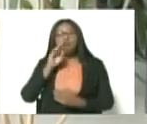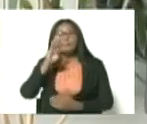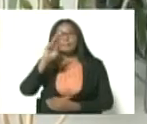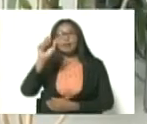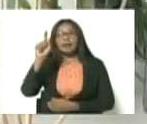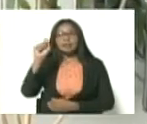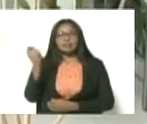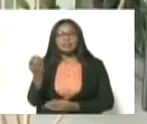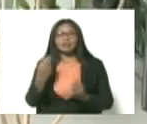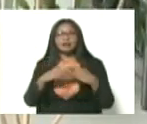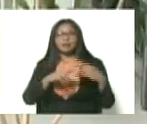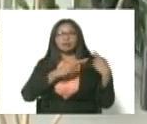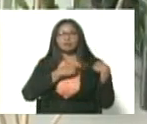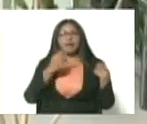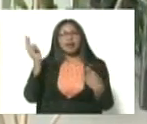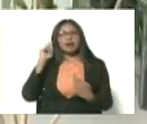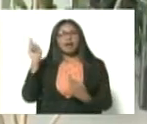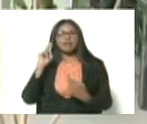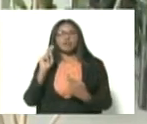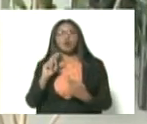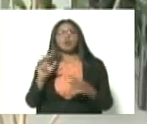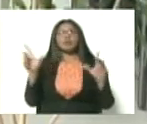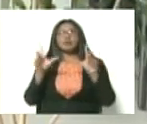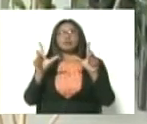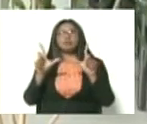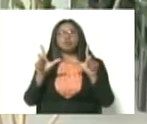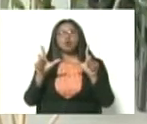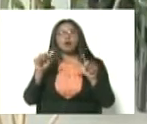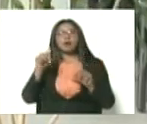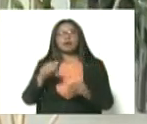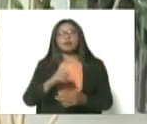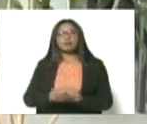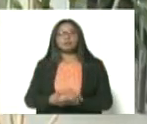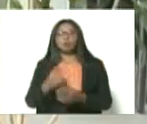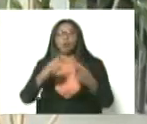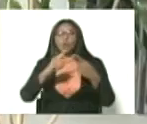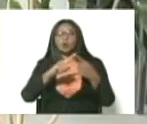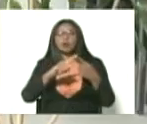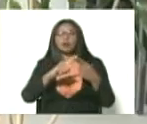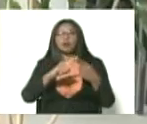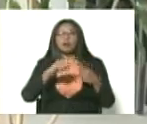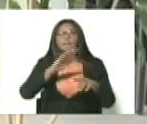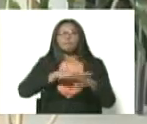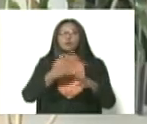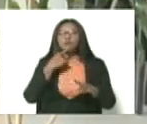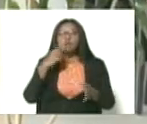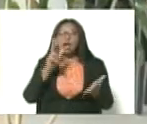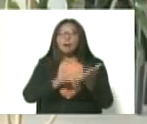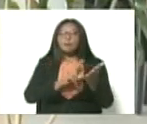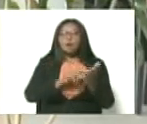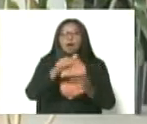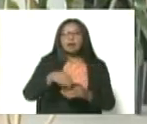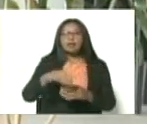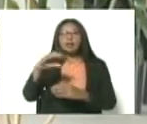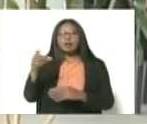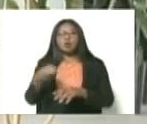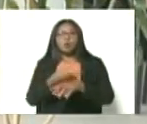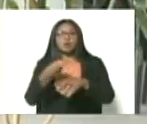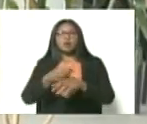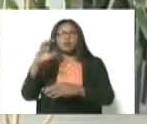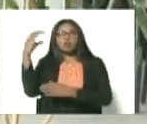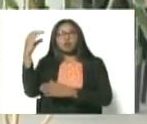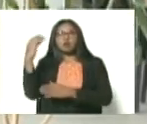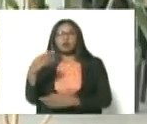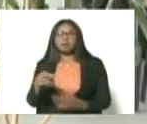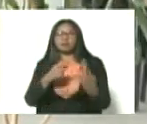soy la corresponsal de Radio Televisión Española en Colombia y me gustaría hacerle dos preguntas. Una es sobre el estatuto que acaba de aprobar el gobierno de Colombia, que ha